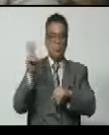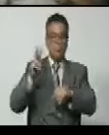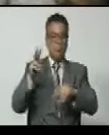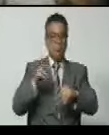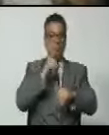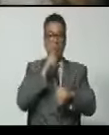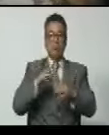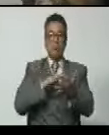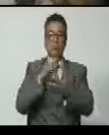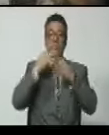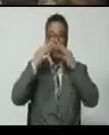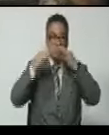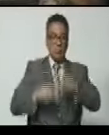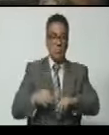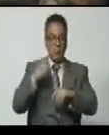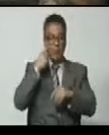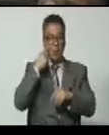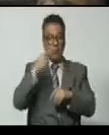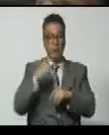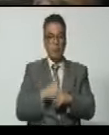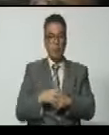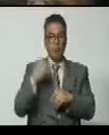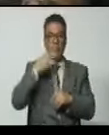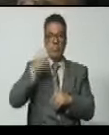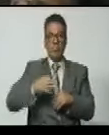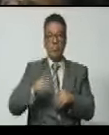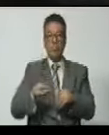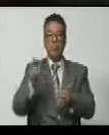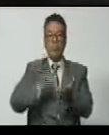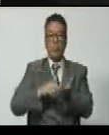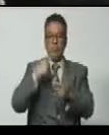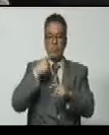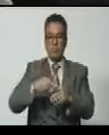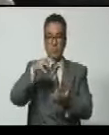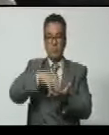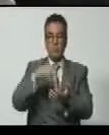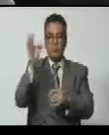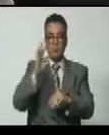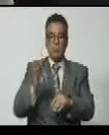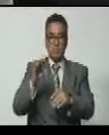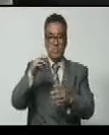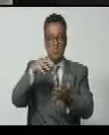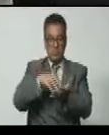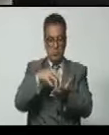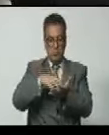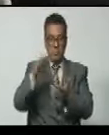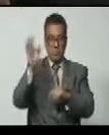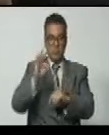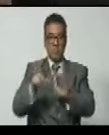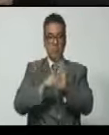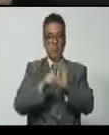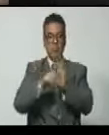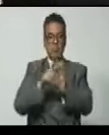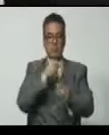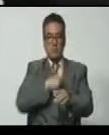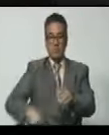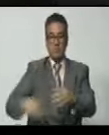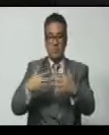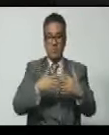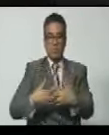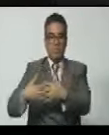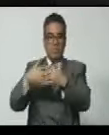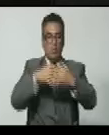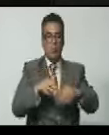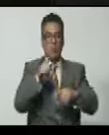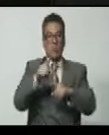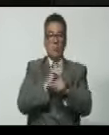terrible. Pero lo que sí hemos visto y lo que sí le podemos ratificar desde el hemiciclo venezolano al presidente de los Estados Unidos